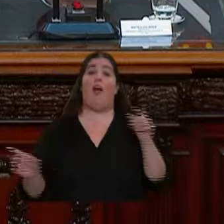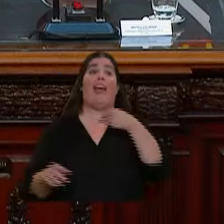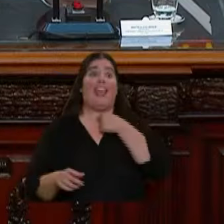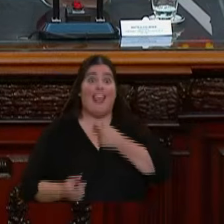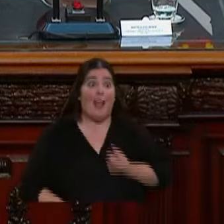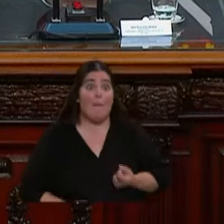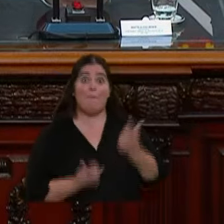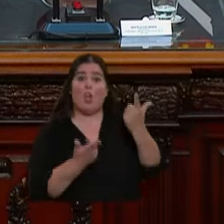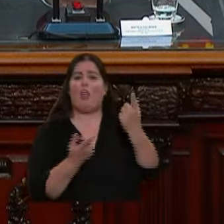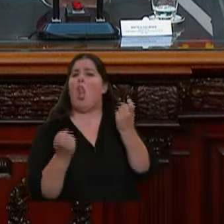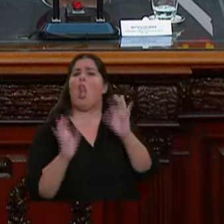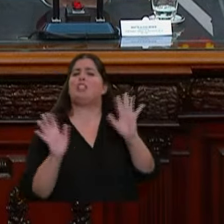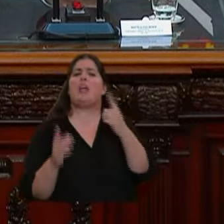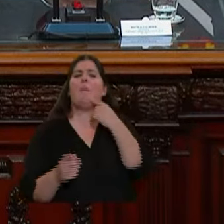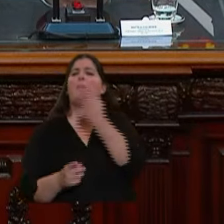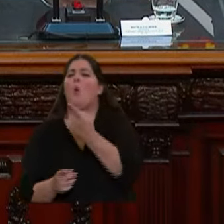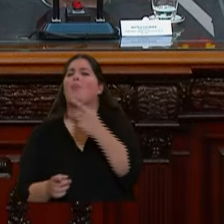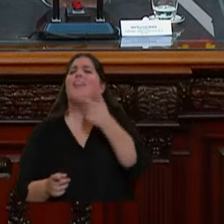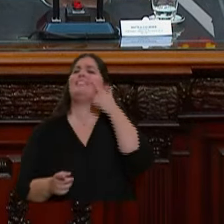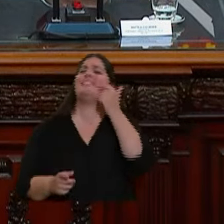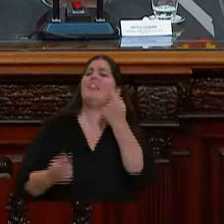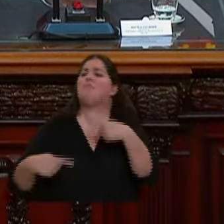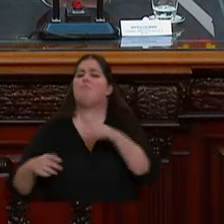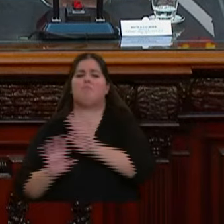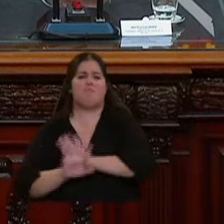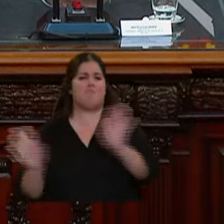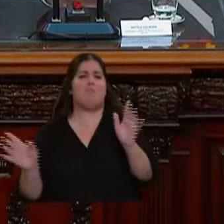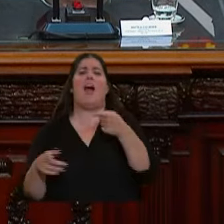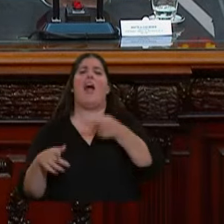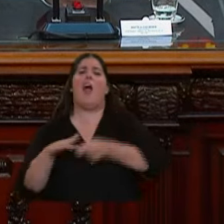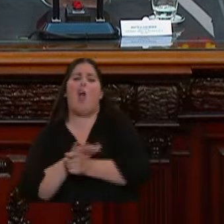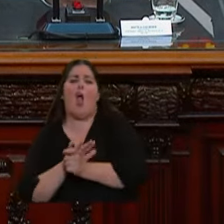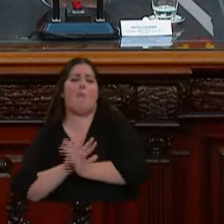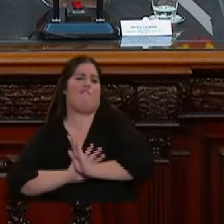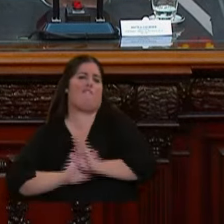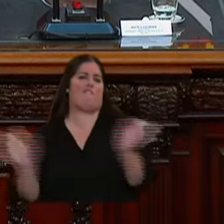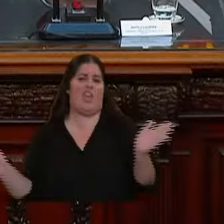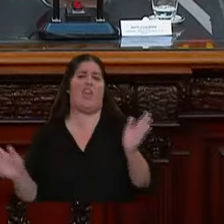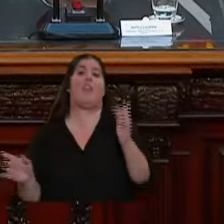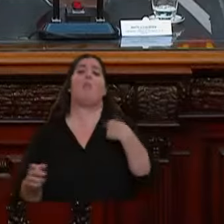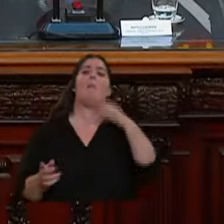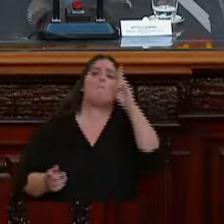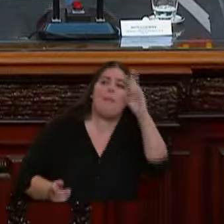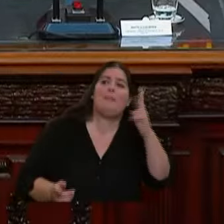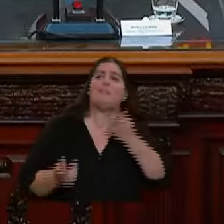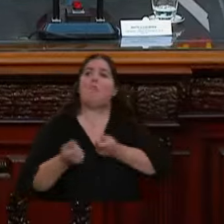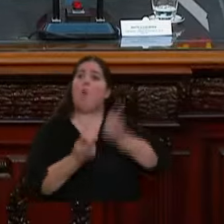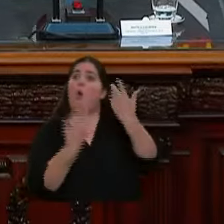sin preguntarle a nadie. Se acabó la era de las coimas a cambio de permisos de importación.